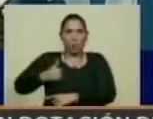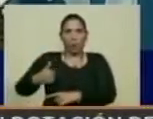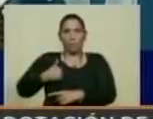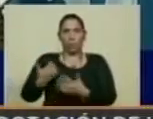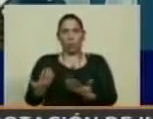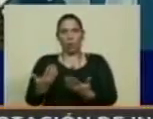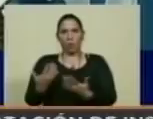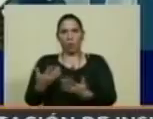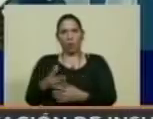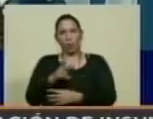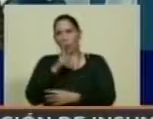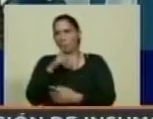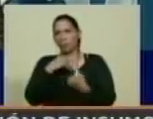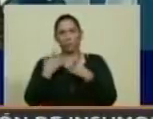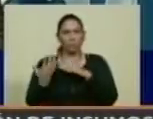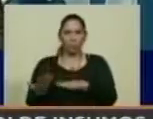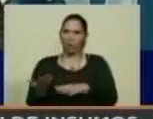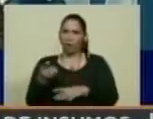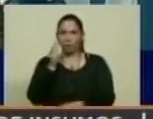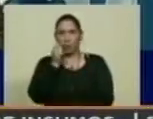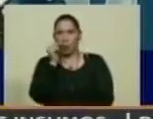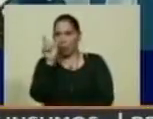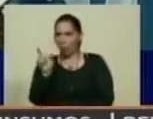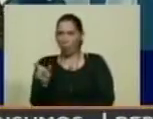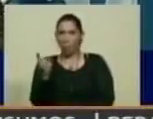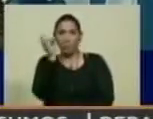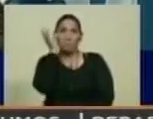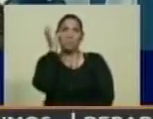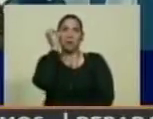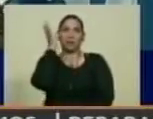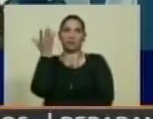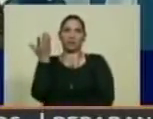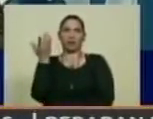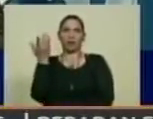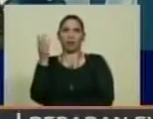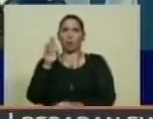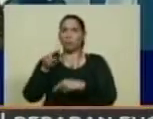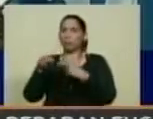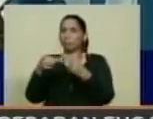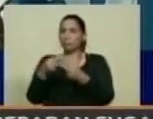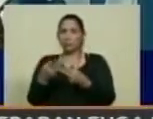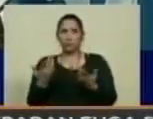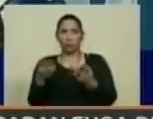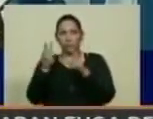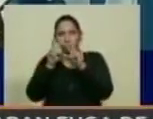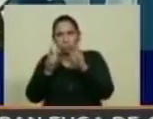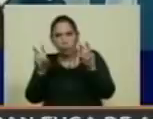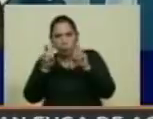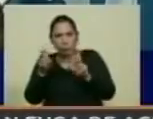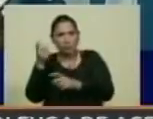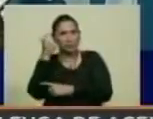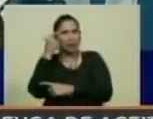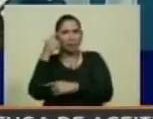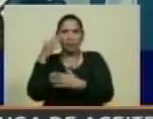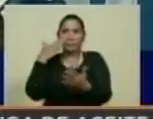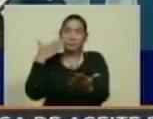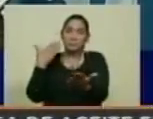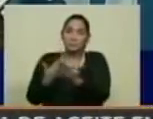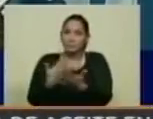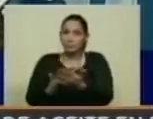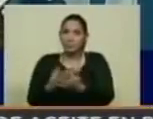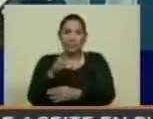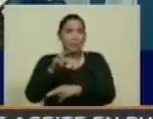lamentable muerte como la del ciudadano Albán, han inventado sin ningún tipo de experticia, sin tener un solo